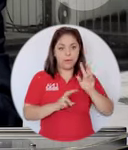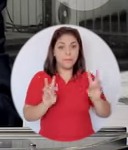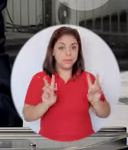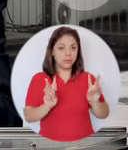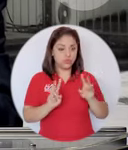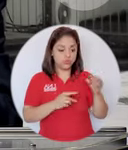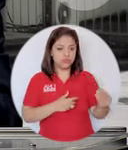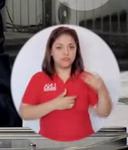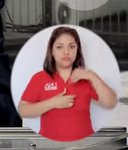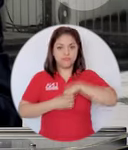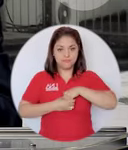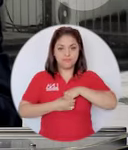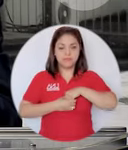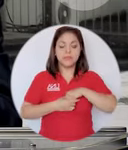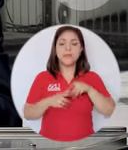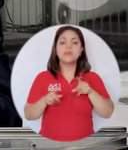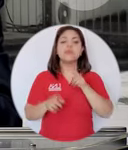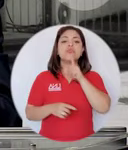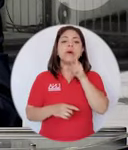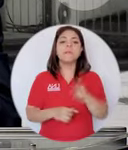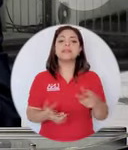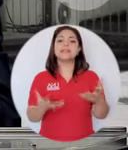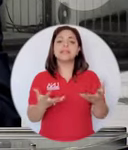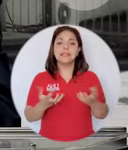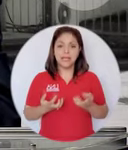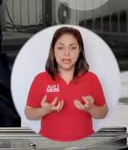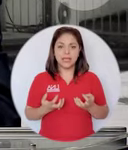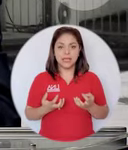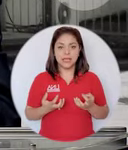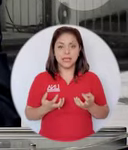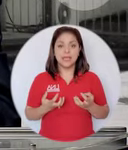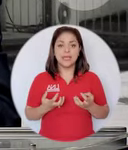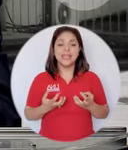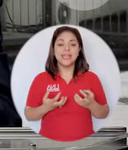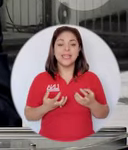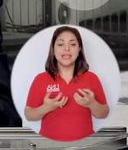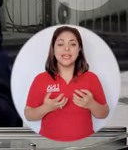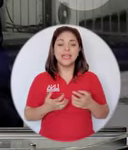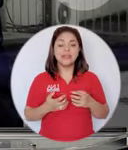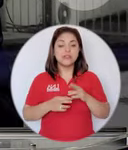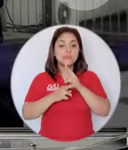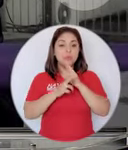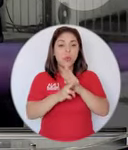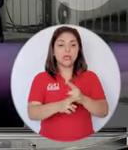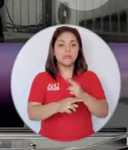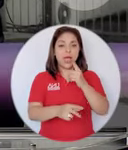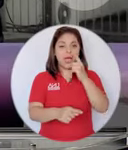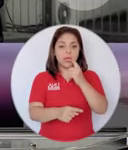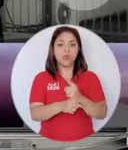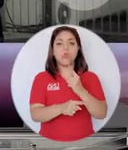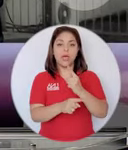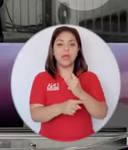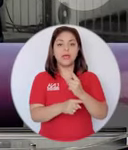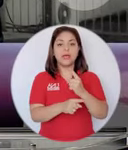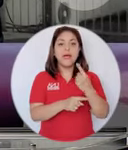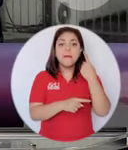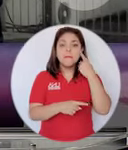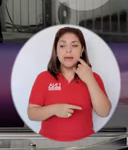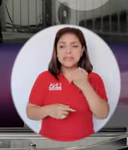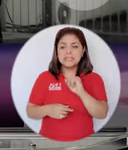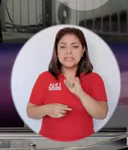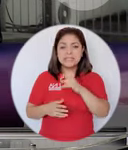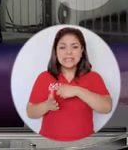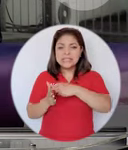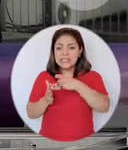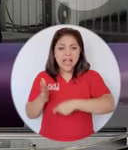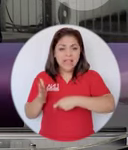mismo virus, pero entonces lo que realmente se quisiera es tener una respuesta que sea apropiada para que el proceso agudo de la enfermedad pueda